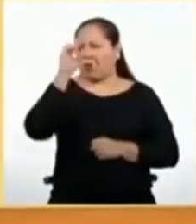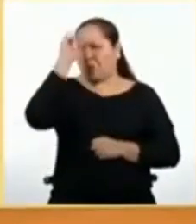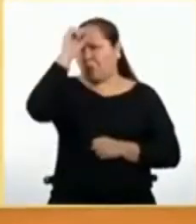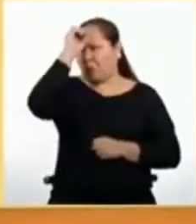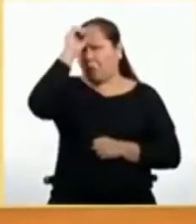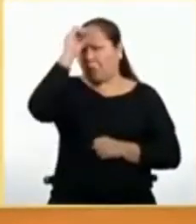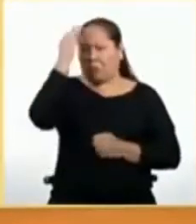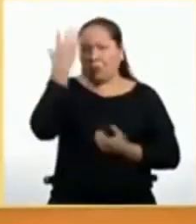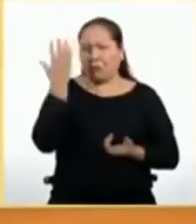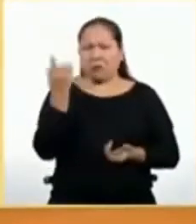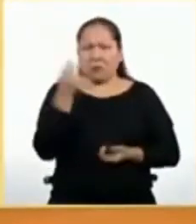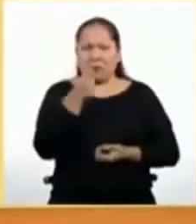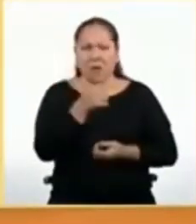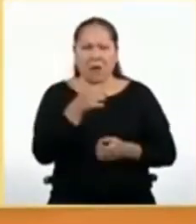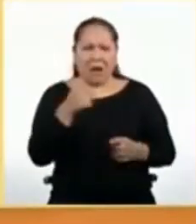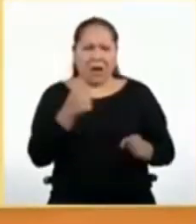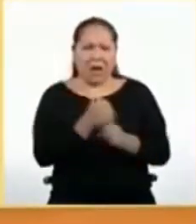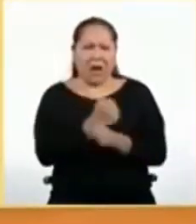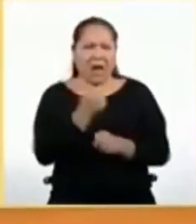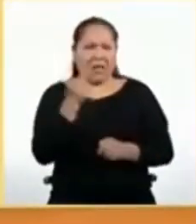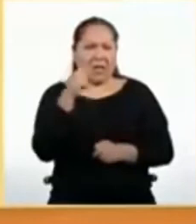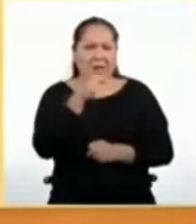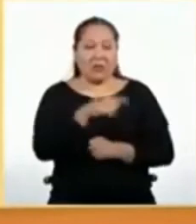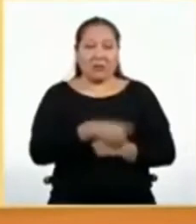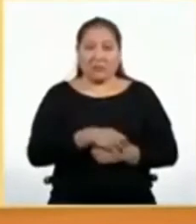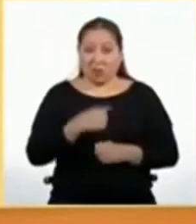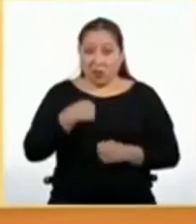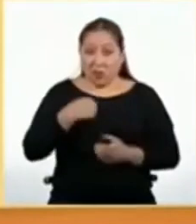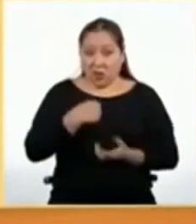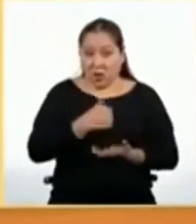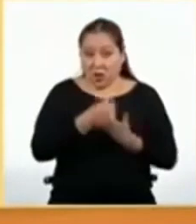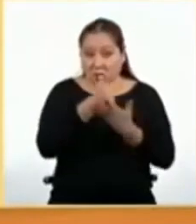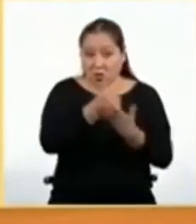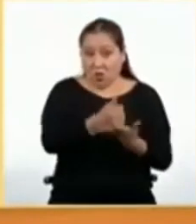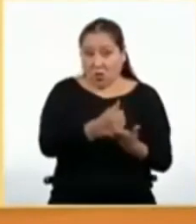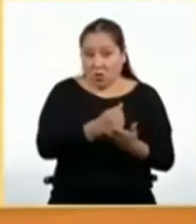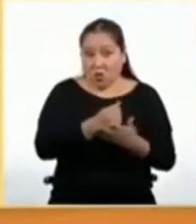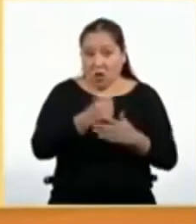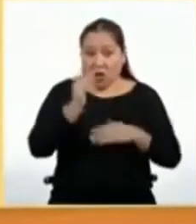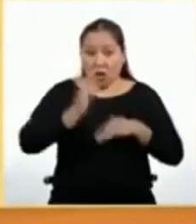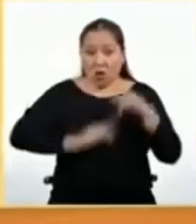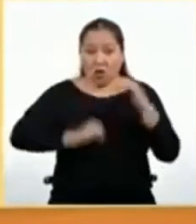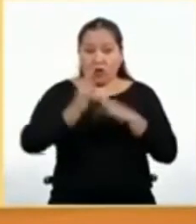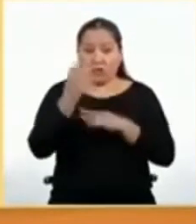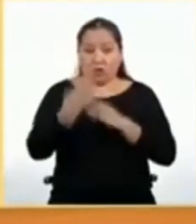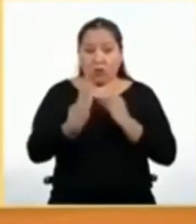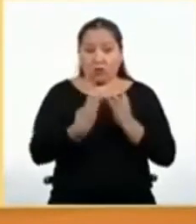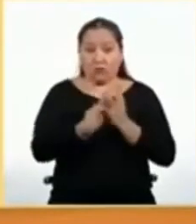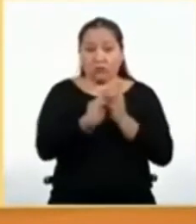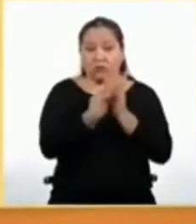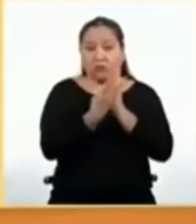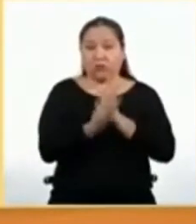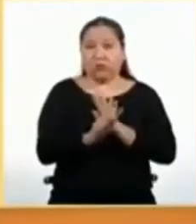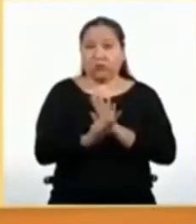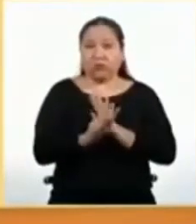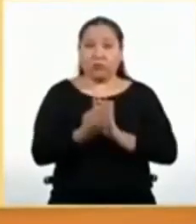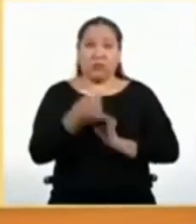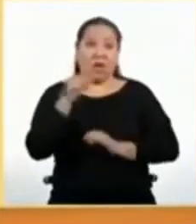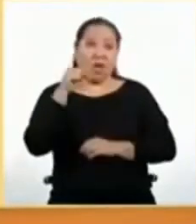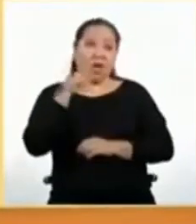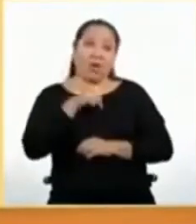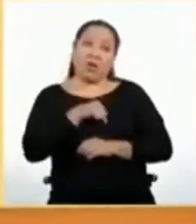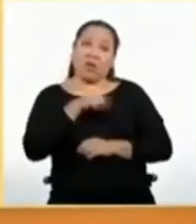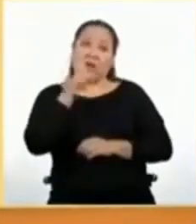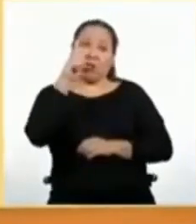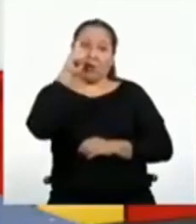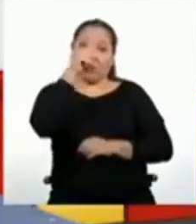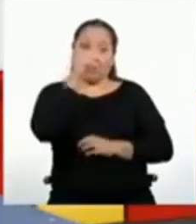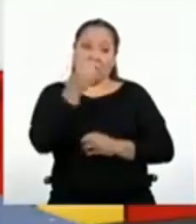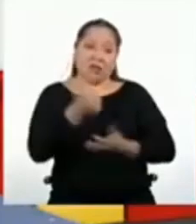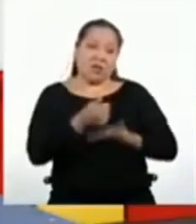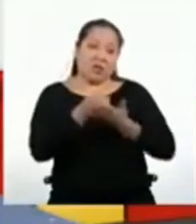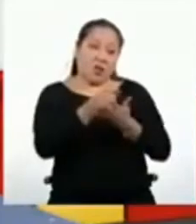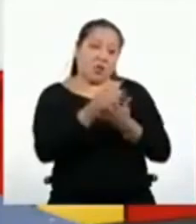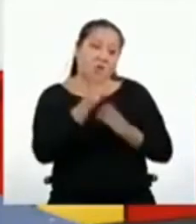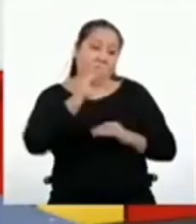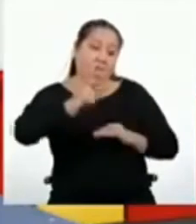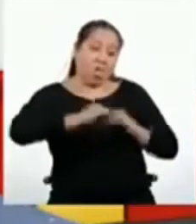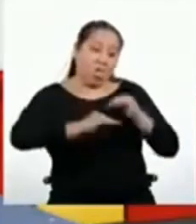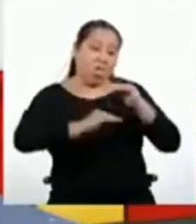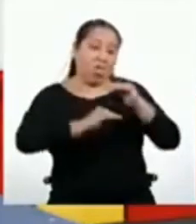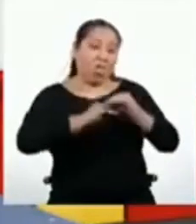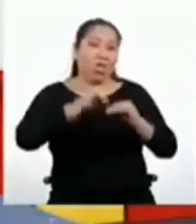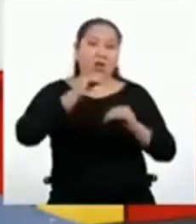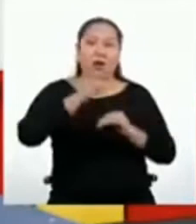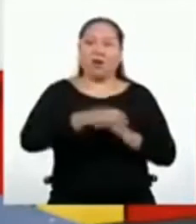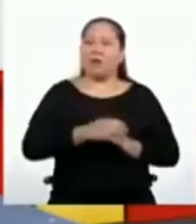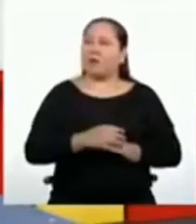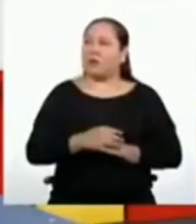tema. ¿Y quieres que te ayude a armar castillos de naipe? Porque desde aquí es muy difícil manipular objetos. Es